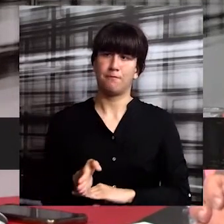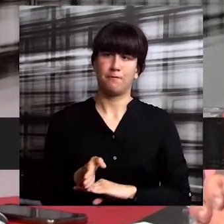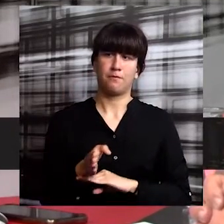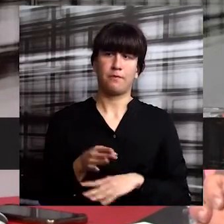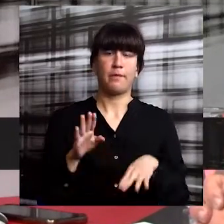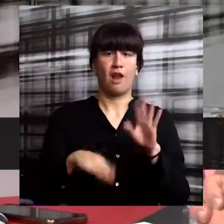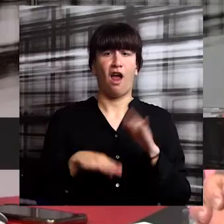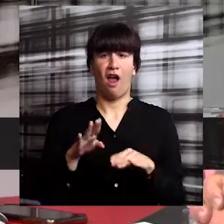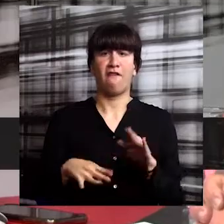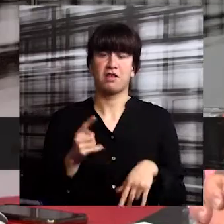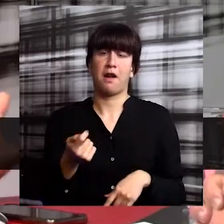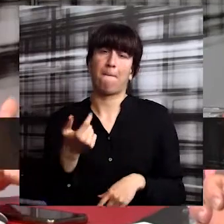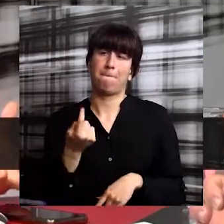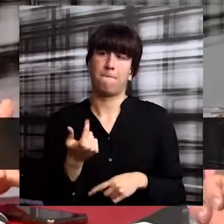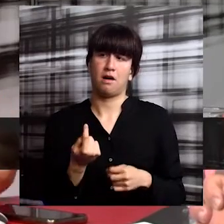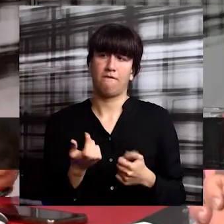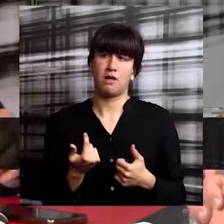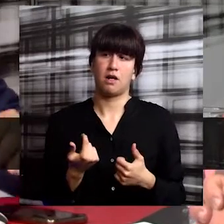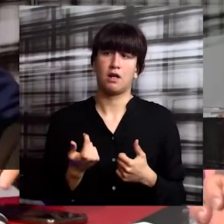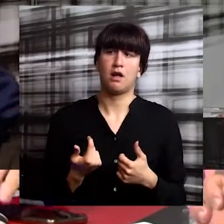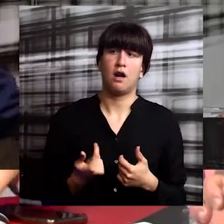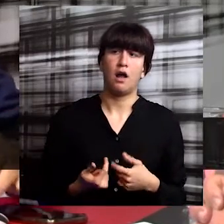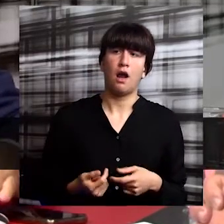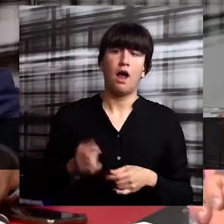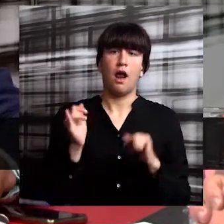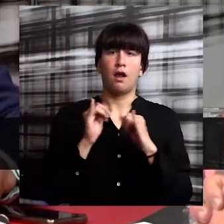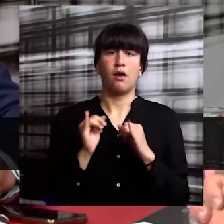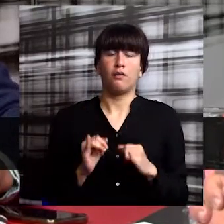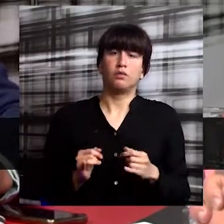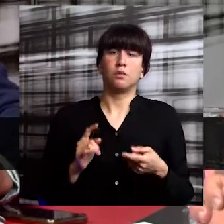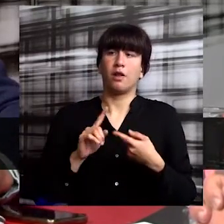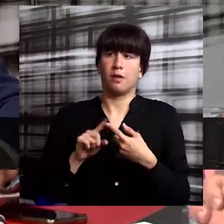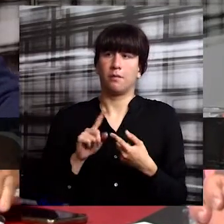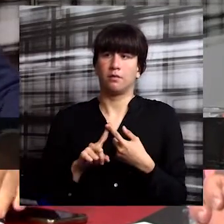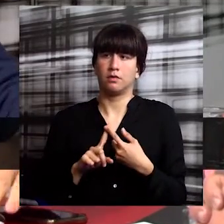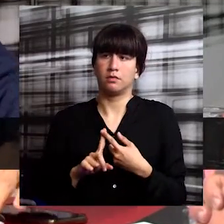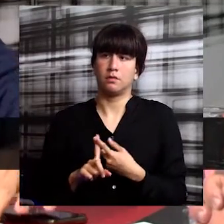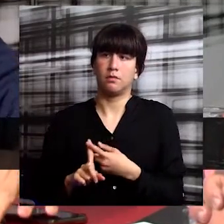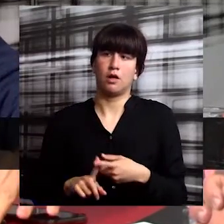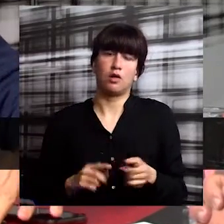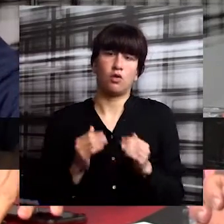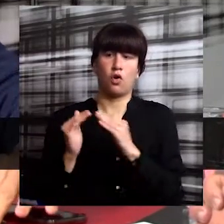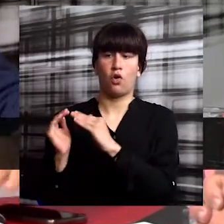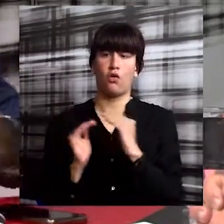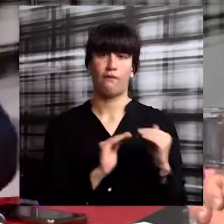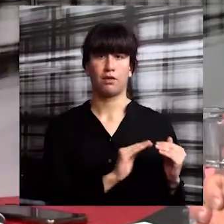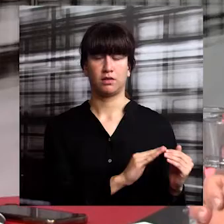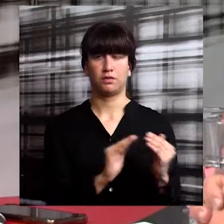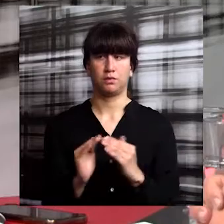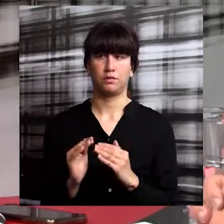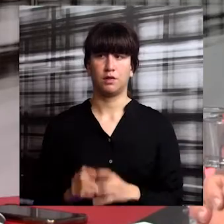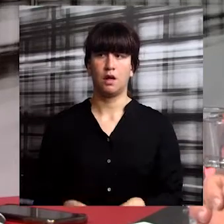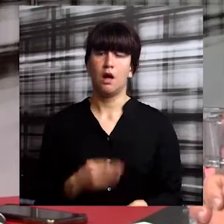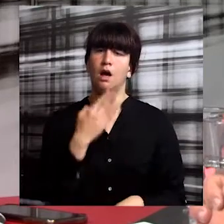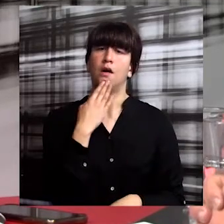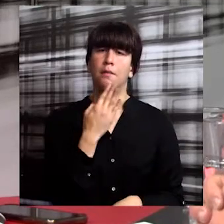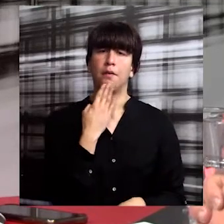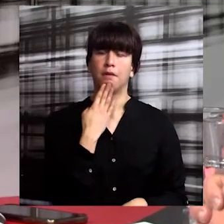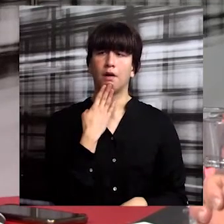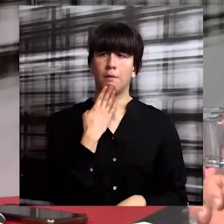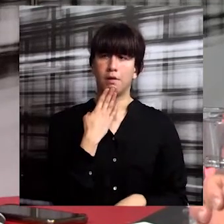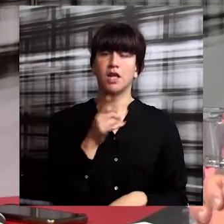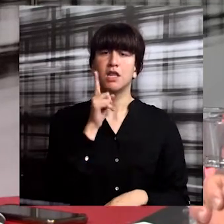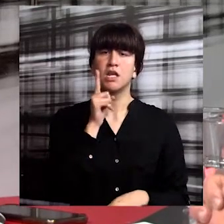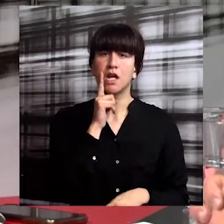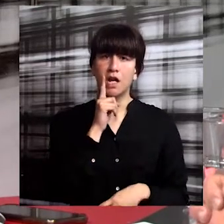que a veces privilegiar o ver dentro de la disponibilidad de la agenda poder participar o reunirse con los vecinos. Pero también uno está en esta